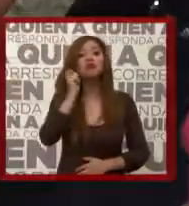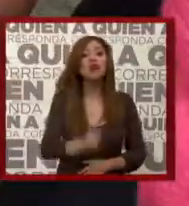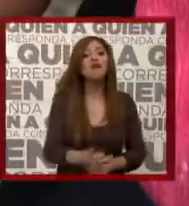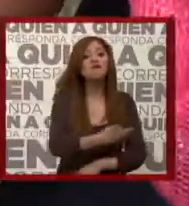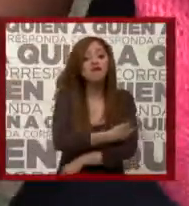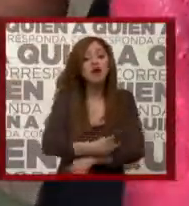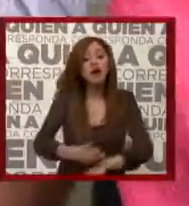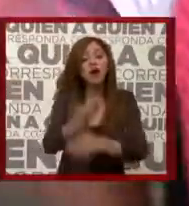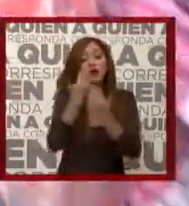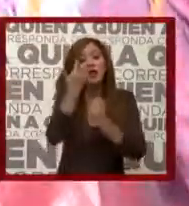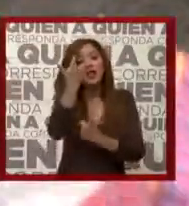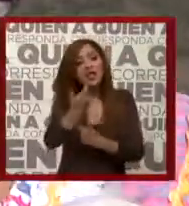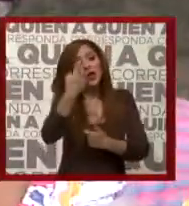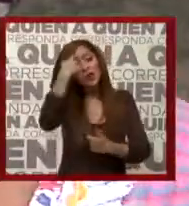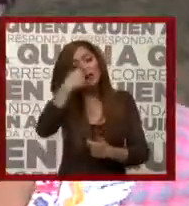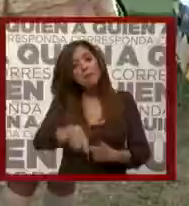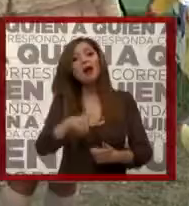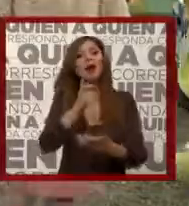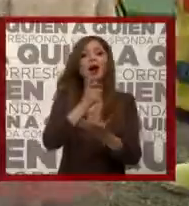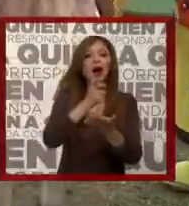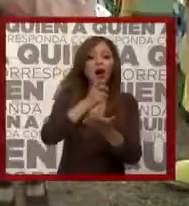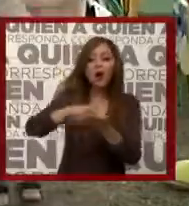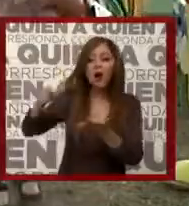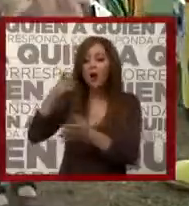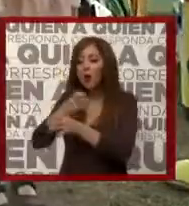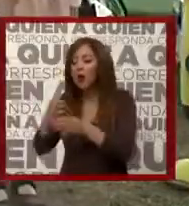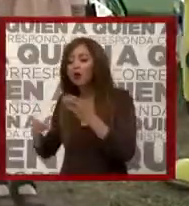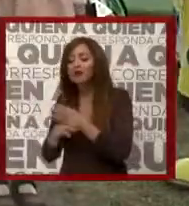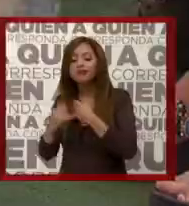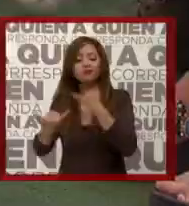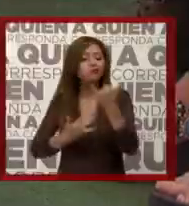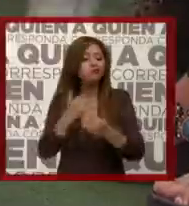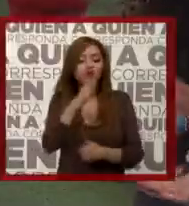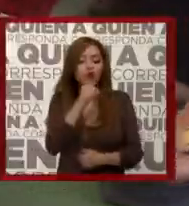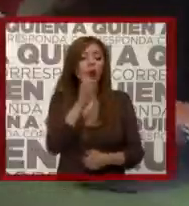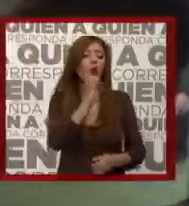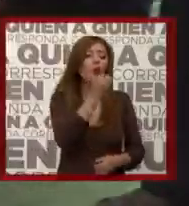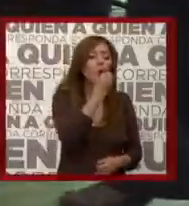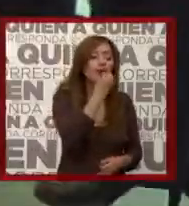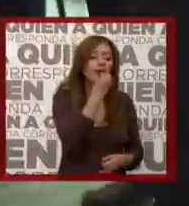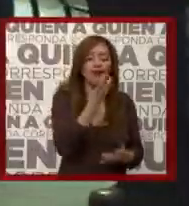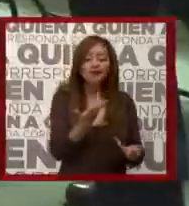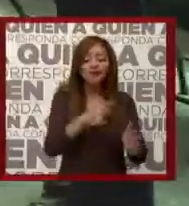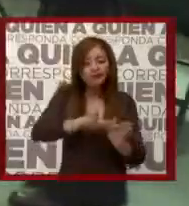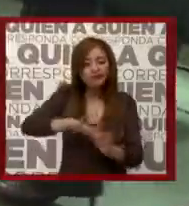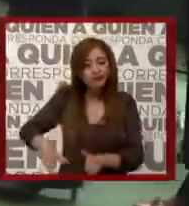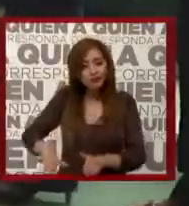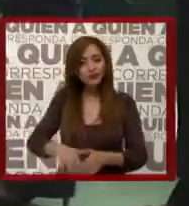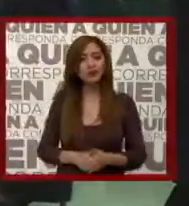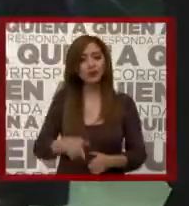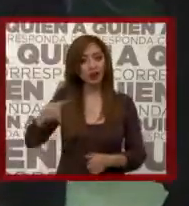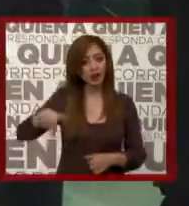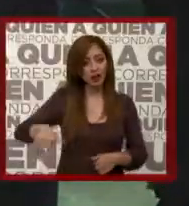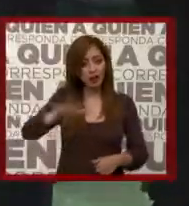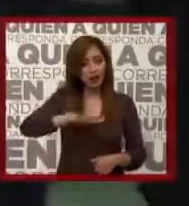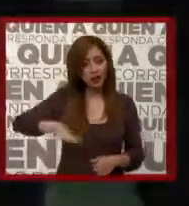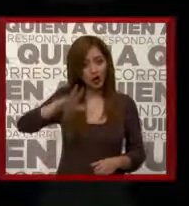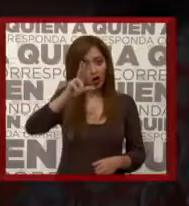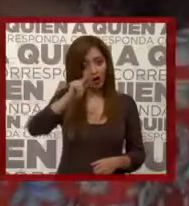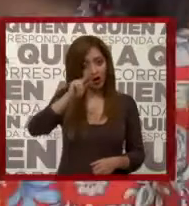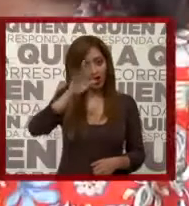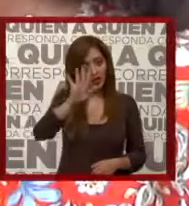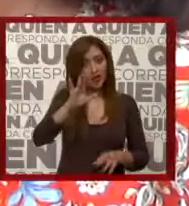si tienen recursos económicos para lo indispensable y a veces ni para eso. Contamos con 85 comunidades, como le digo